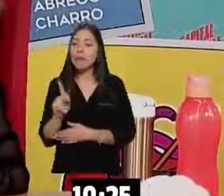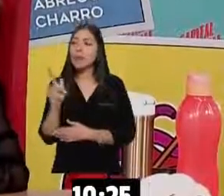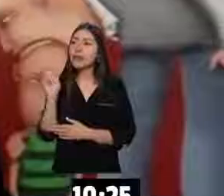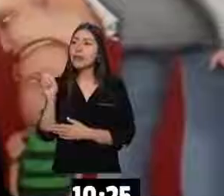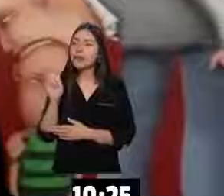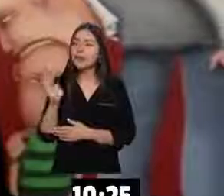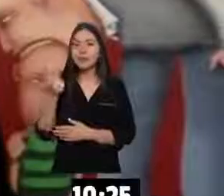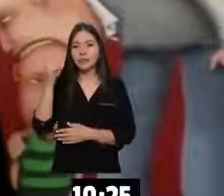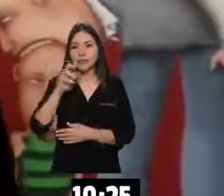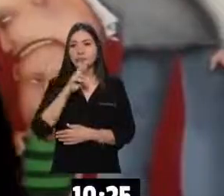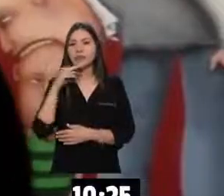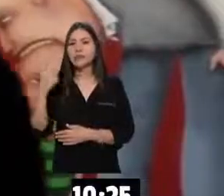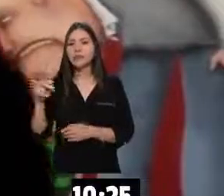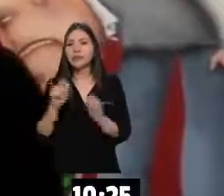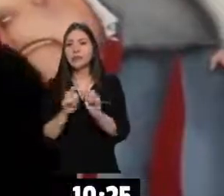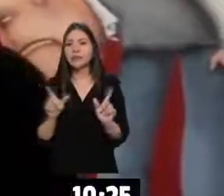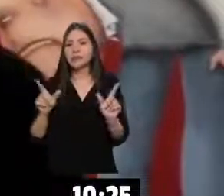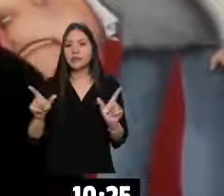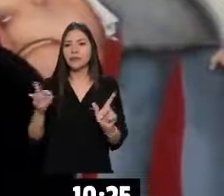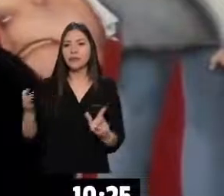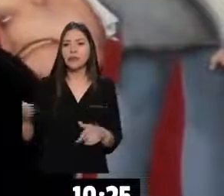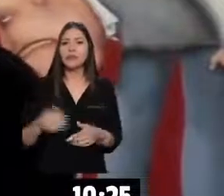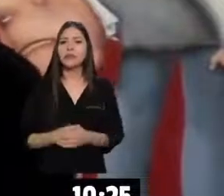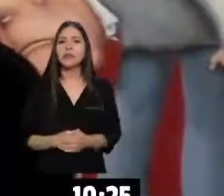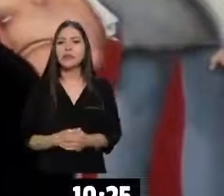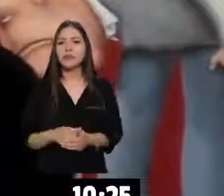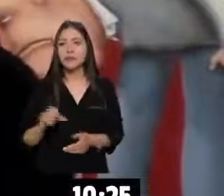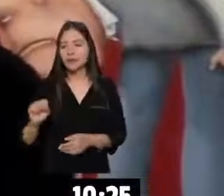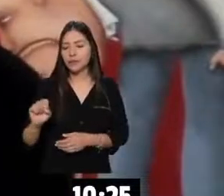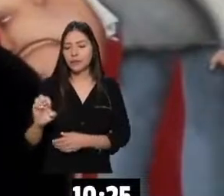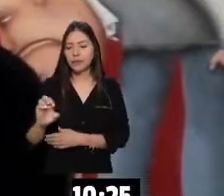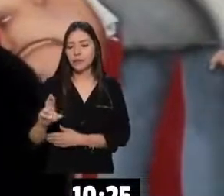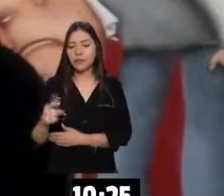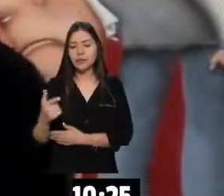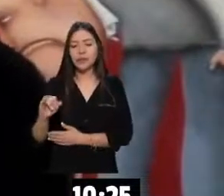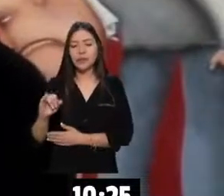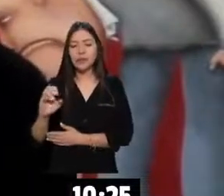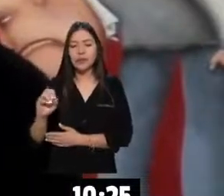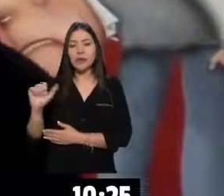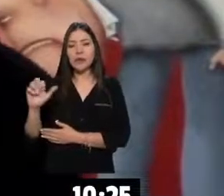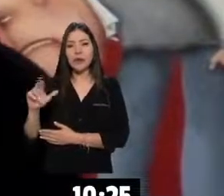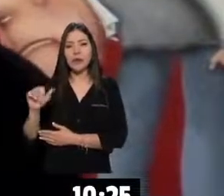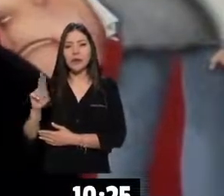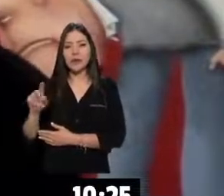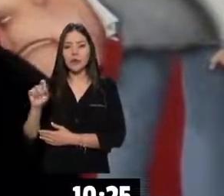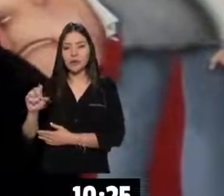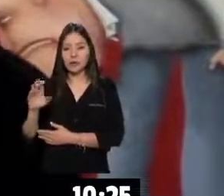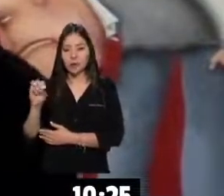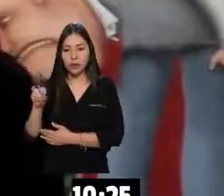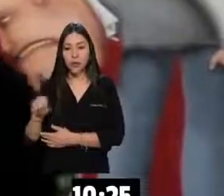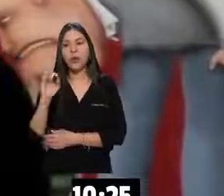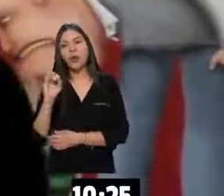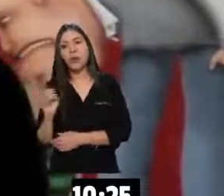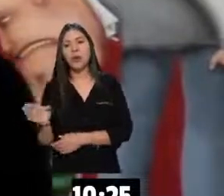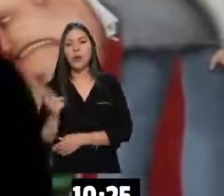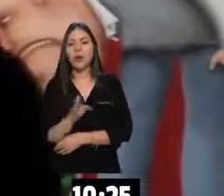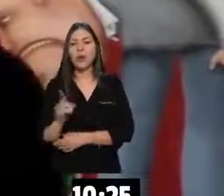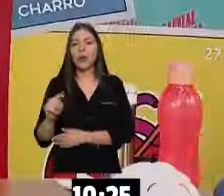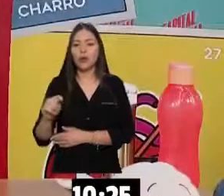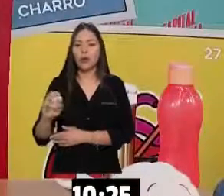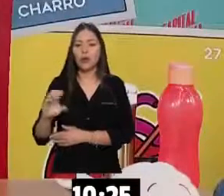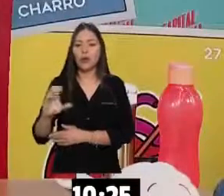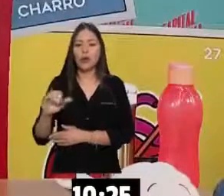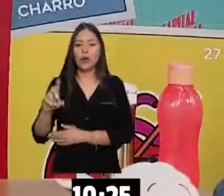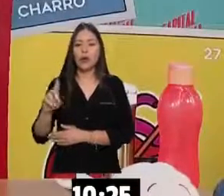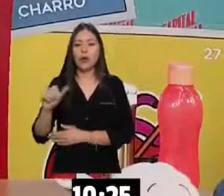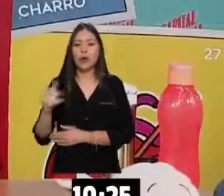ver. Exacto. Venga, exacto. Venga. Entonces, es sergioarau.com o tocadaifuga.com y ahí vamos a estar anunciando.